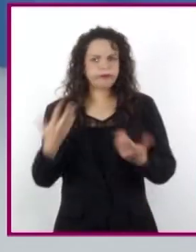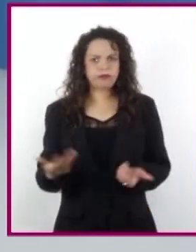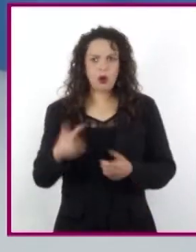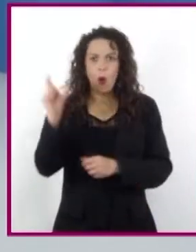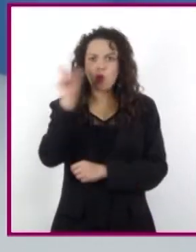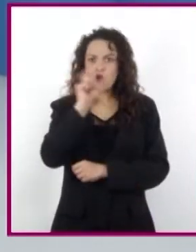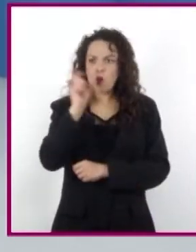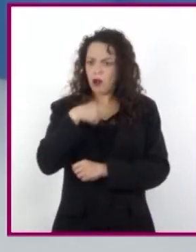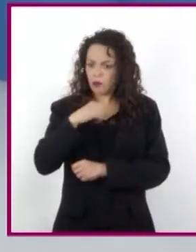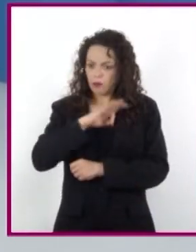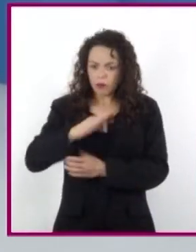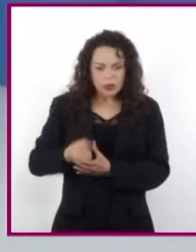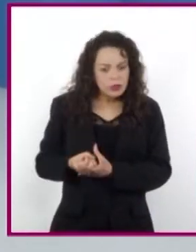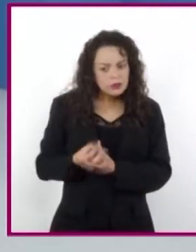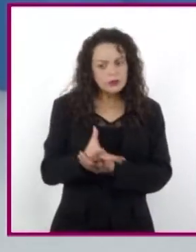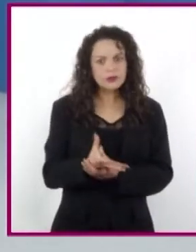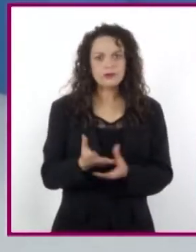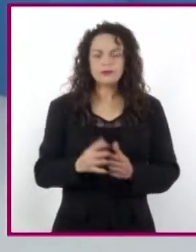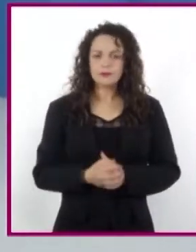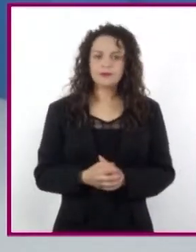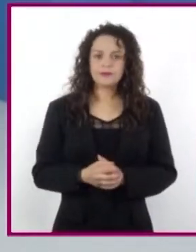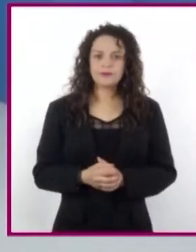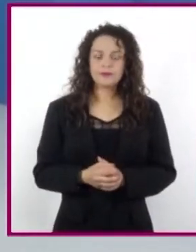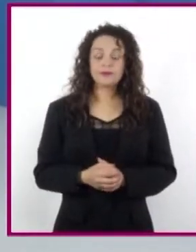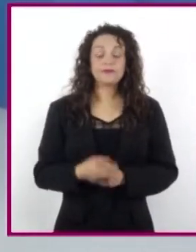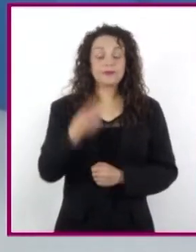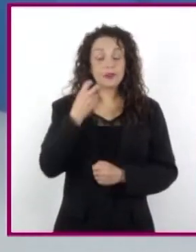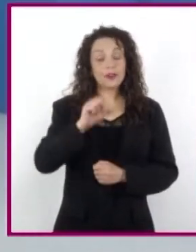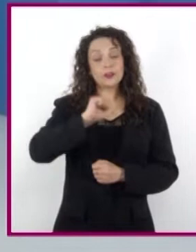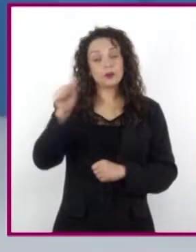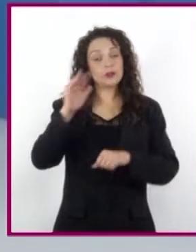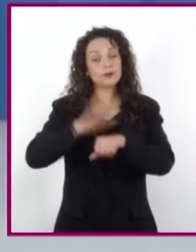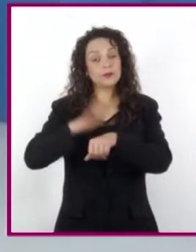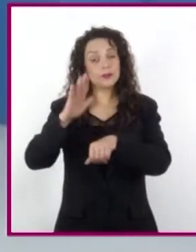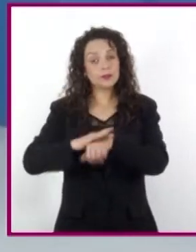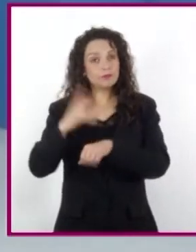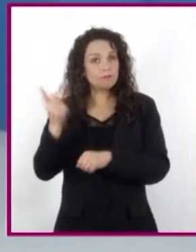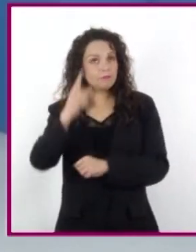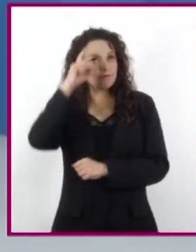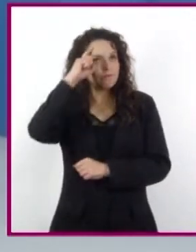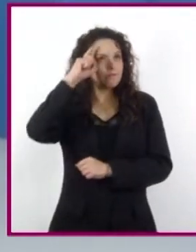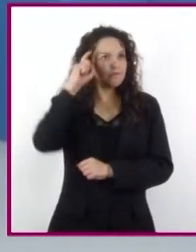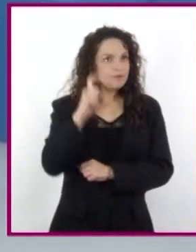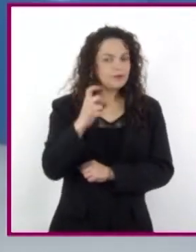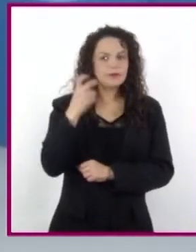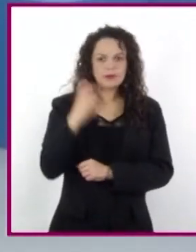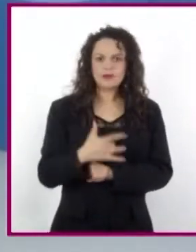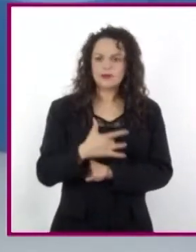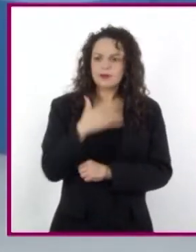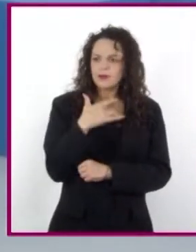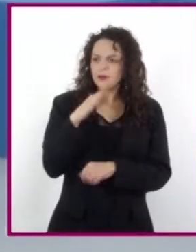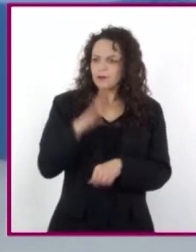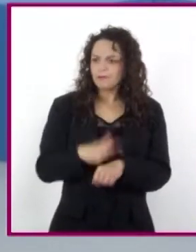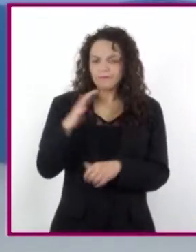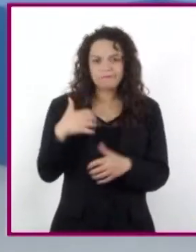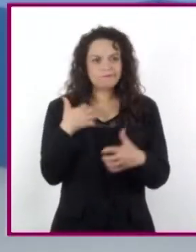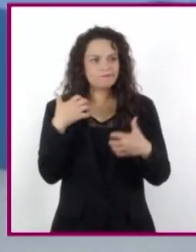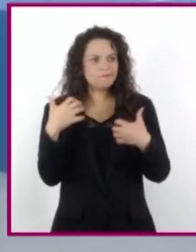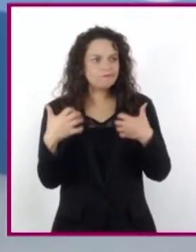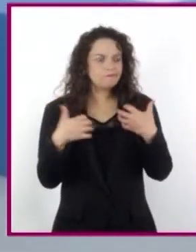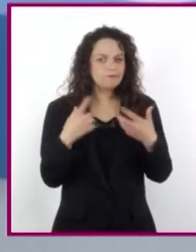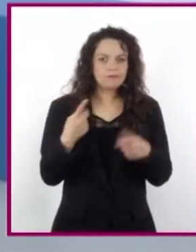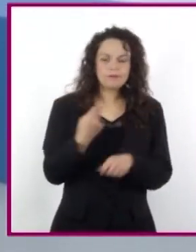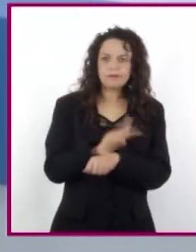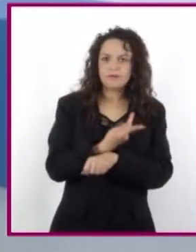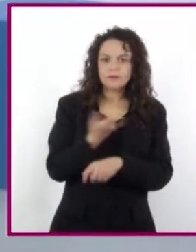este encierro? Entre otras miles de preguntas, generando cada vez más angustia entre las tarjetas.